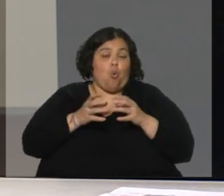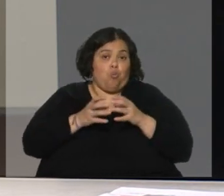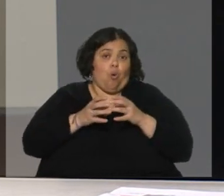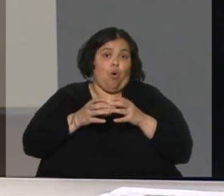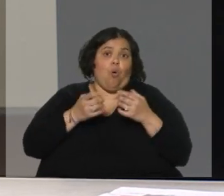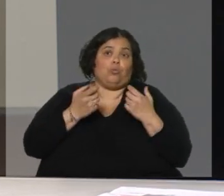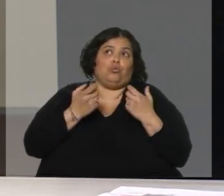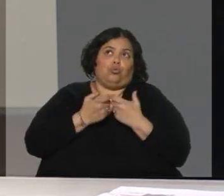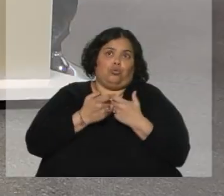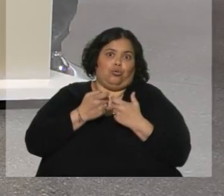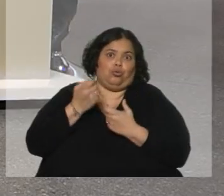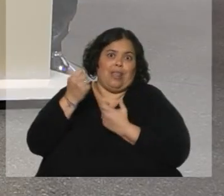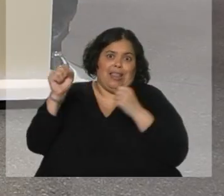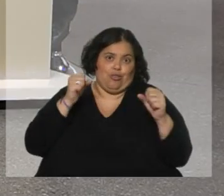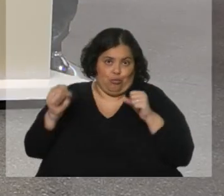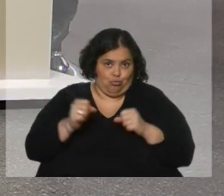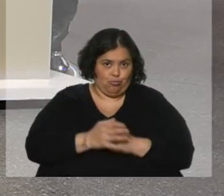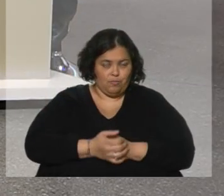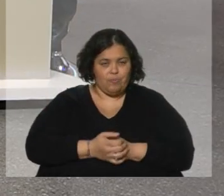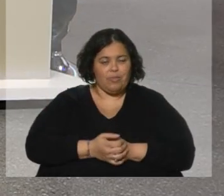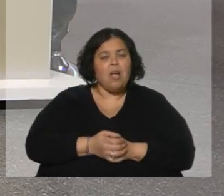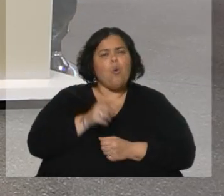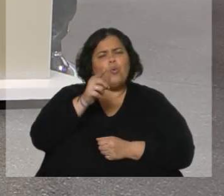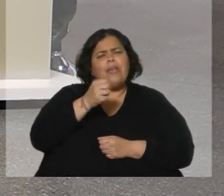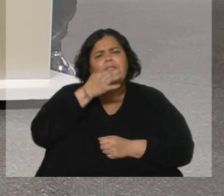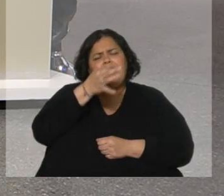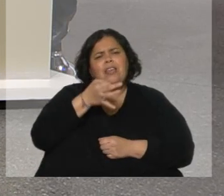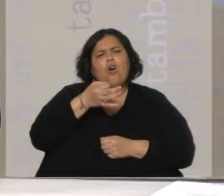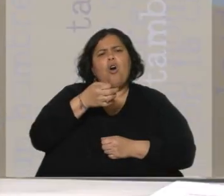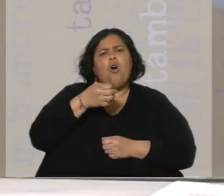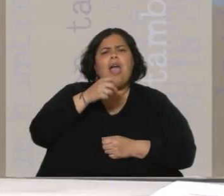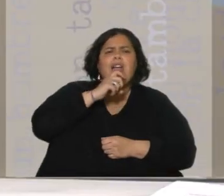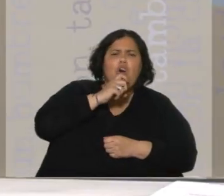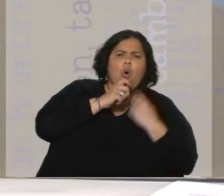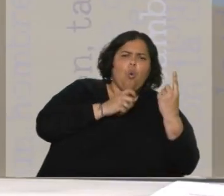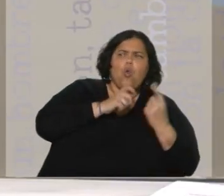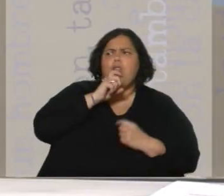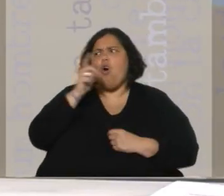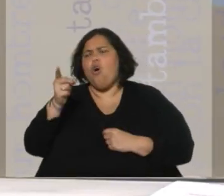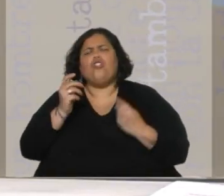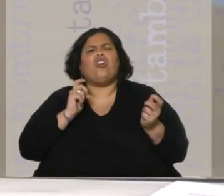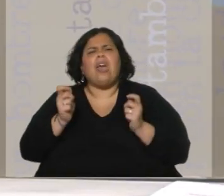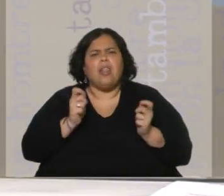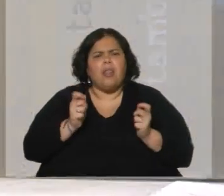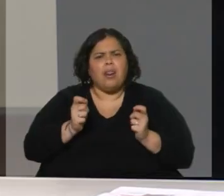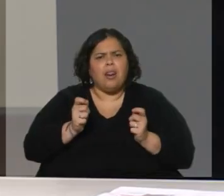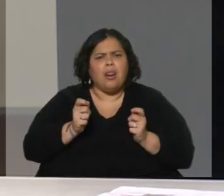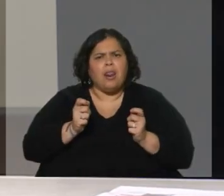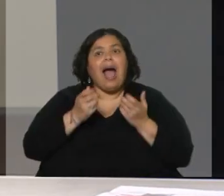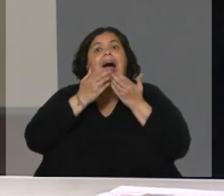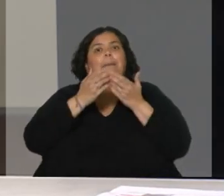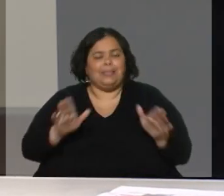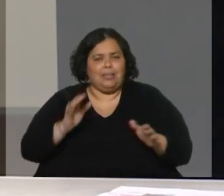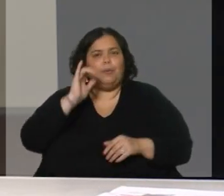delinquir cuando usted dice hubo precios de uno si de los otros tuvo en ojos de gobierno también en algún momento al principio